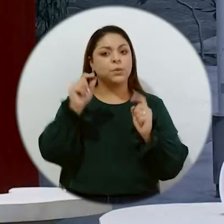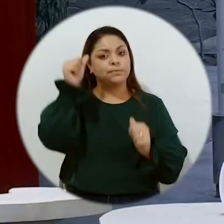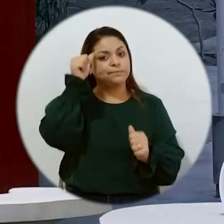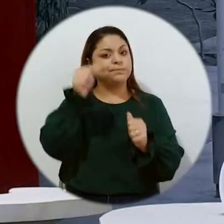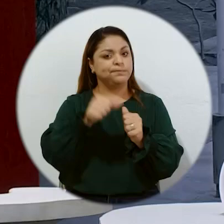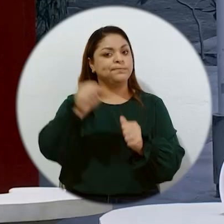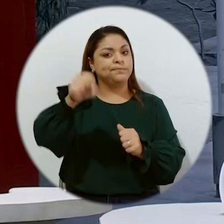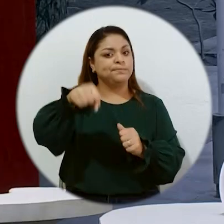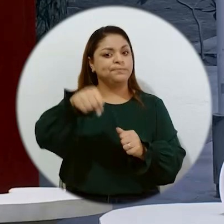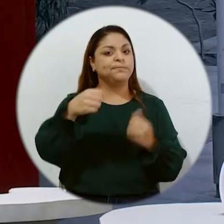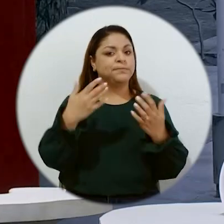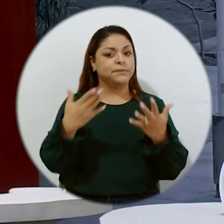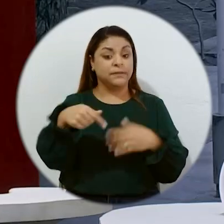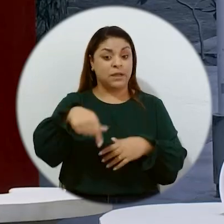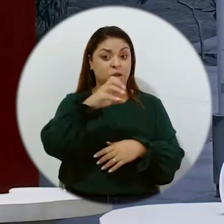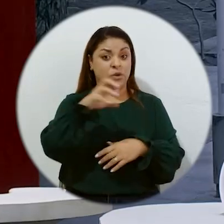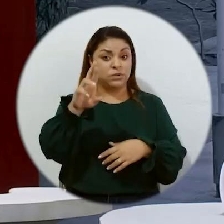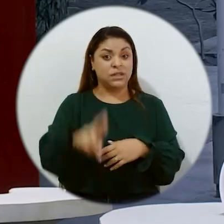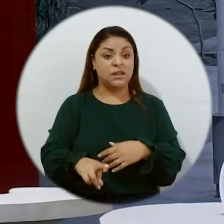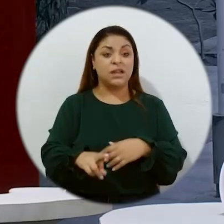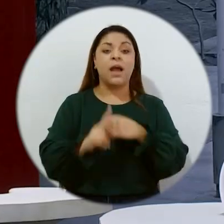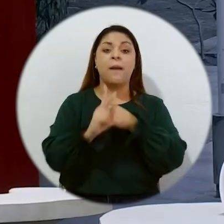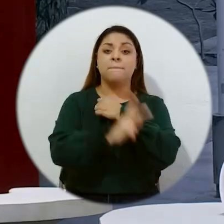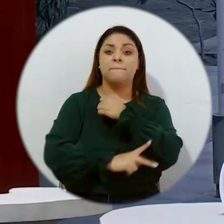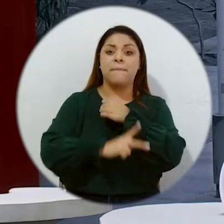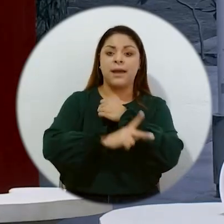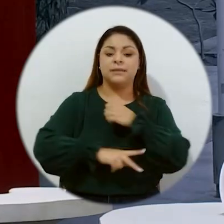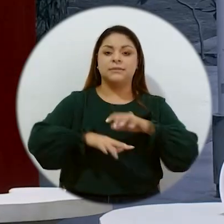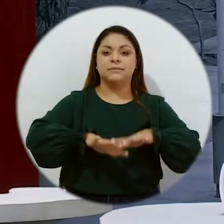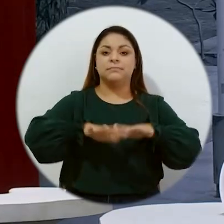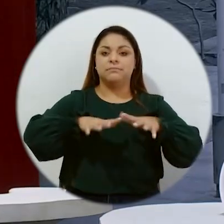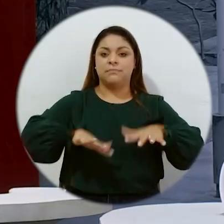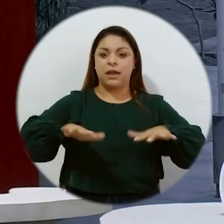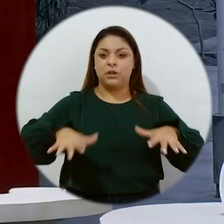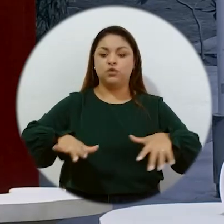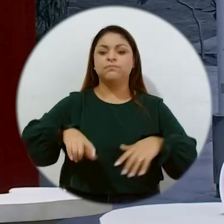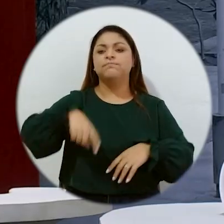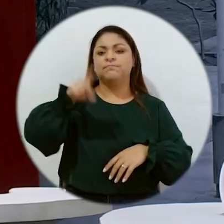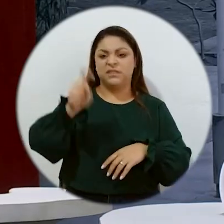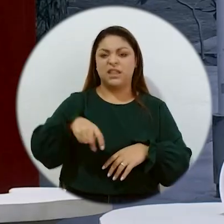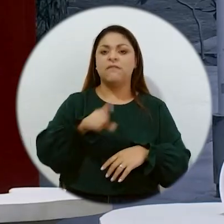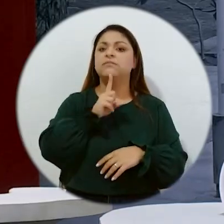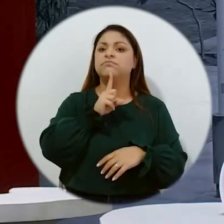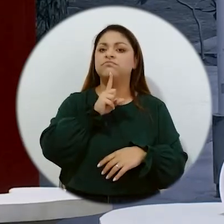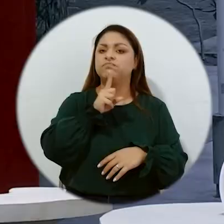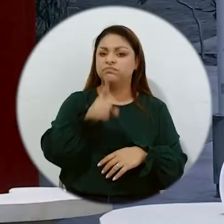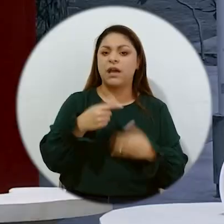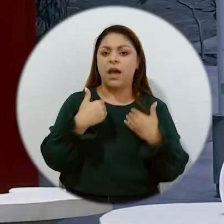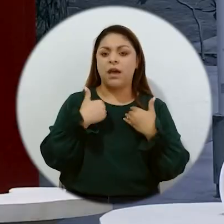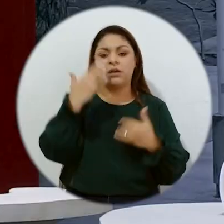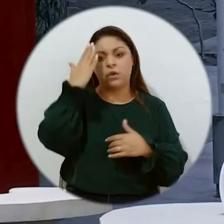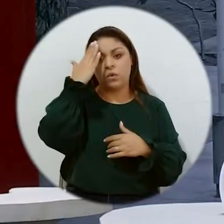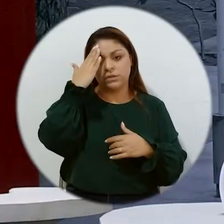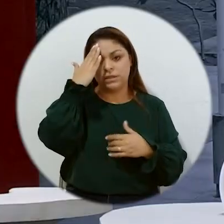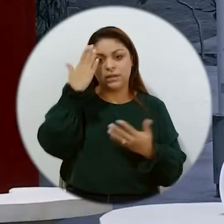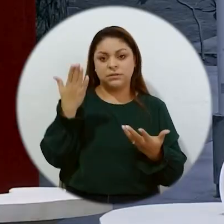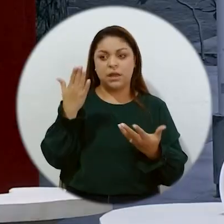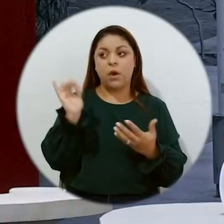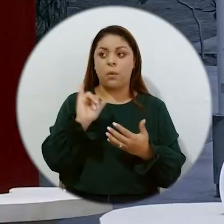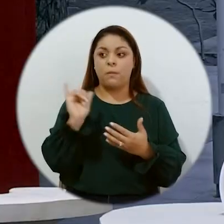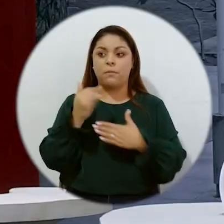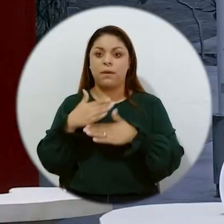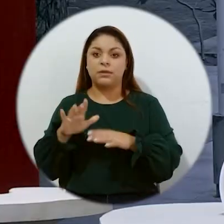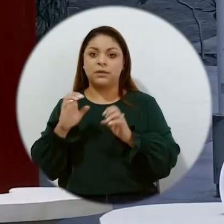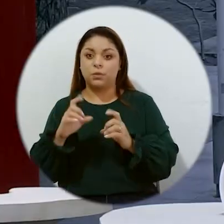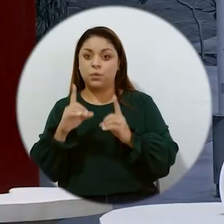recordarlo y usted lo mencionaba anteriormente. Costa Rica es un país marino y tenemos que realmente tener esa conciencia